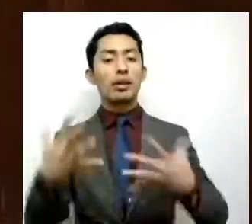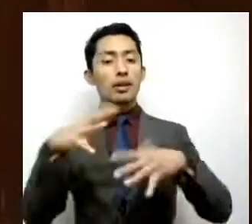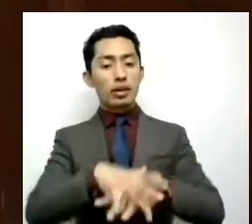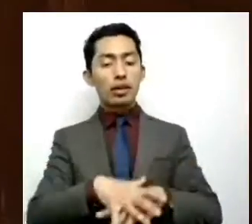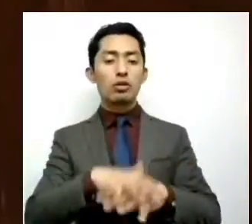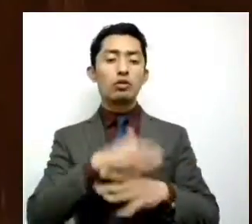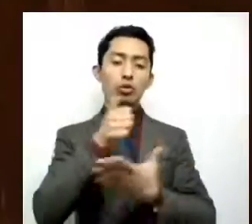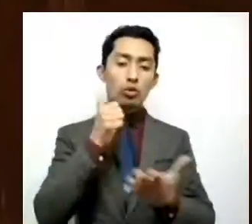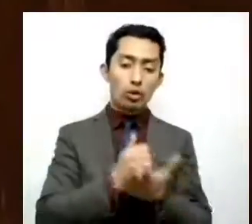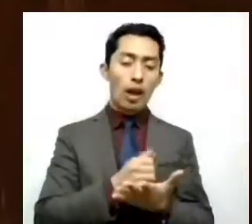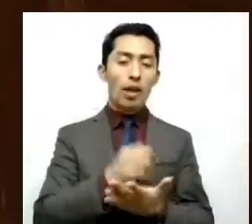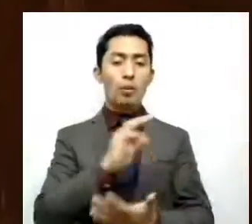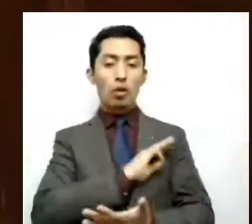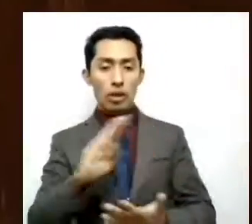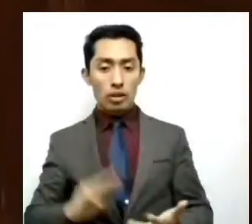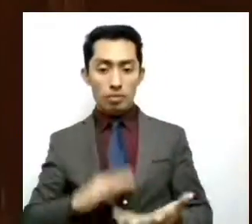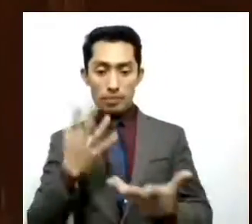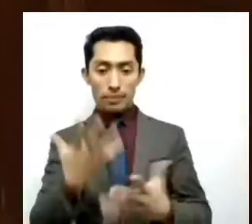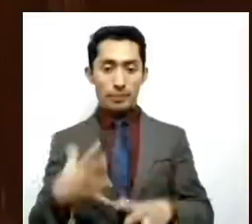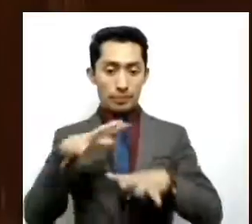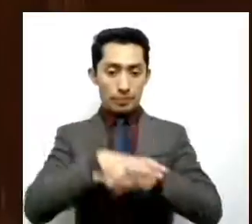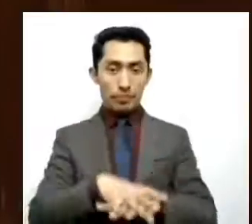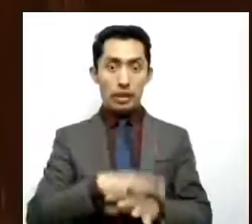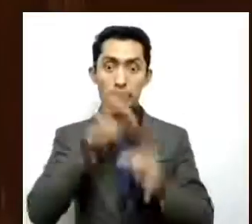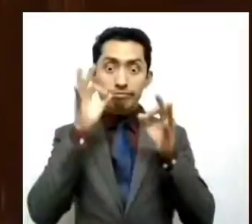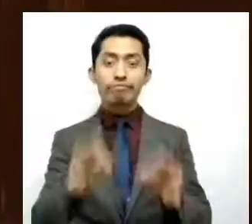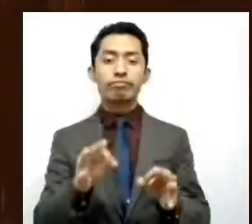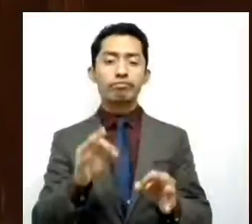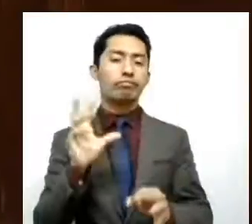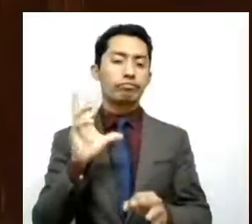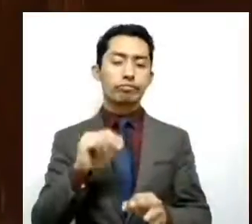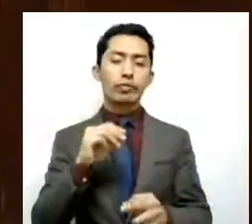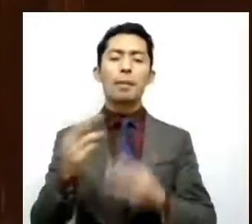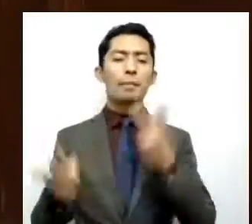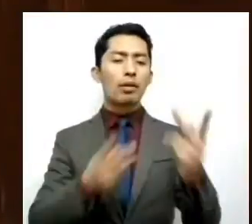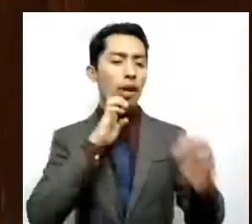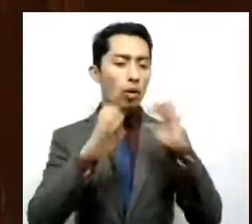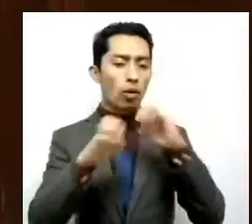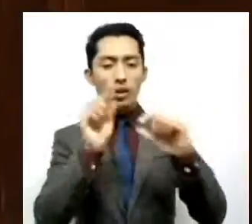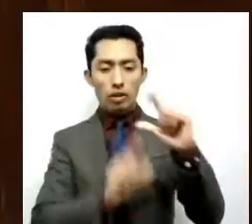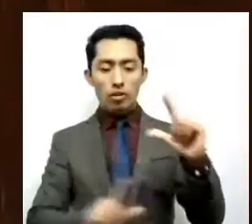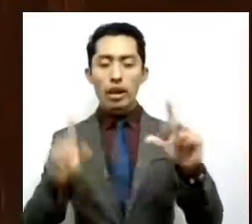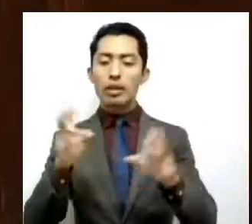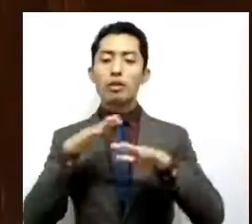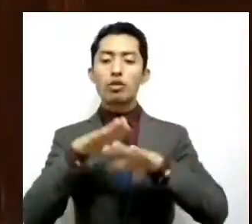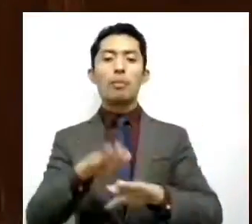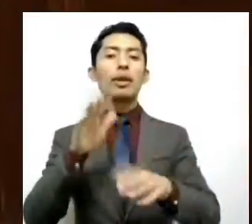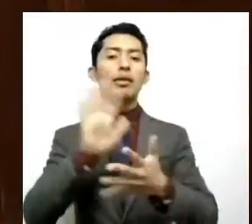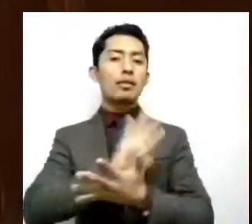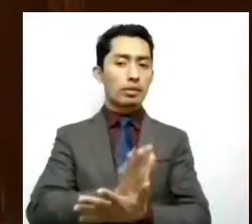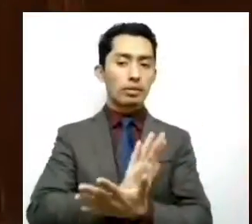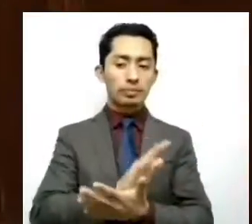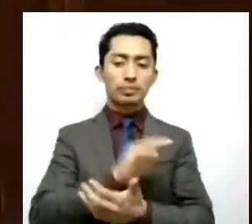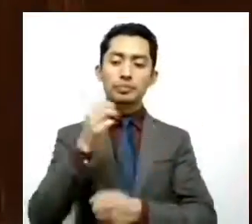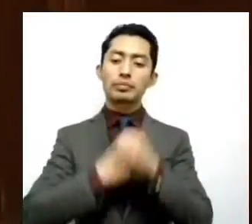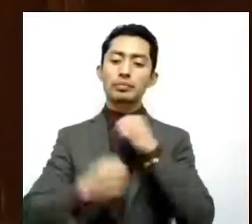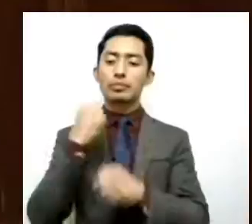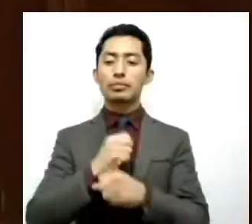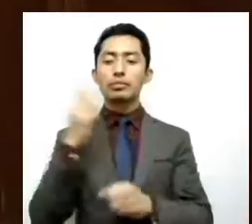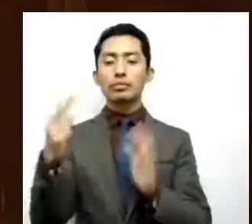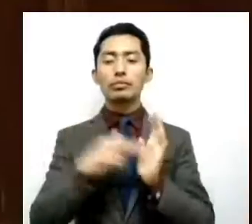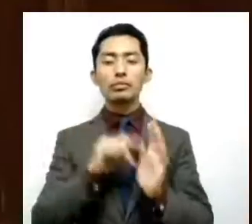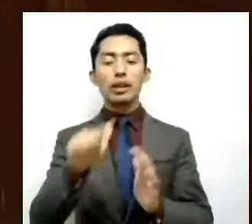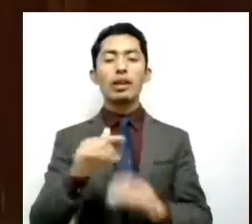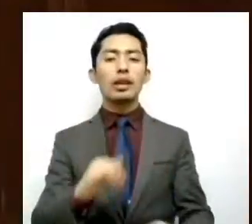municipios no es plena. La encuesta nacional sobre discriminación en 2017 del